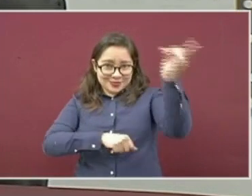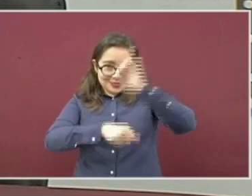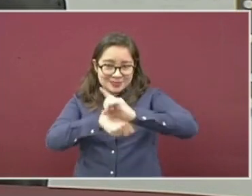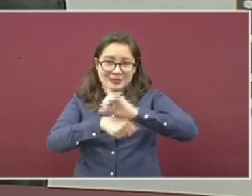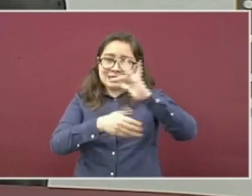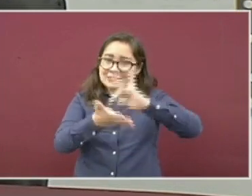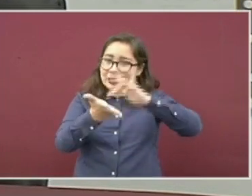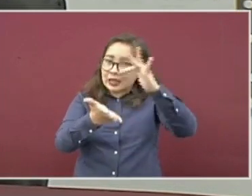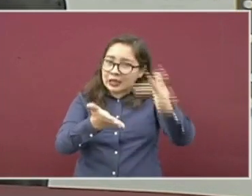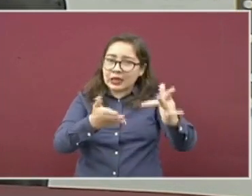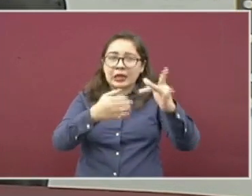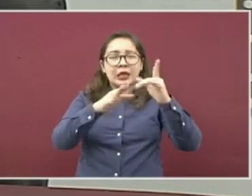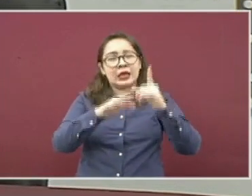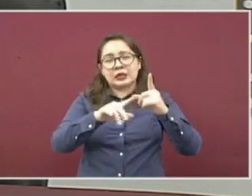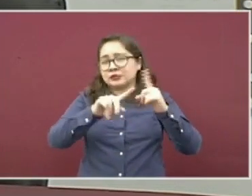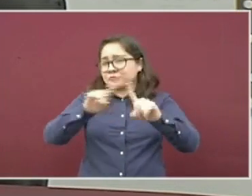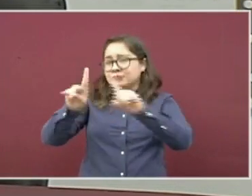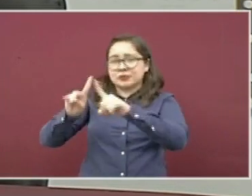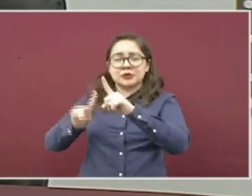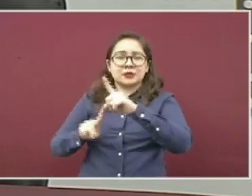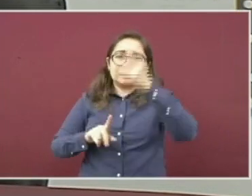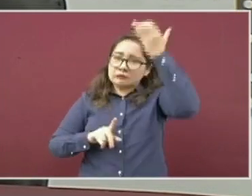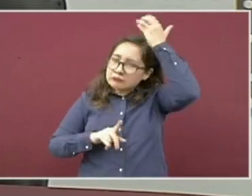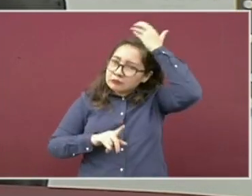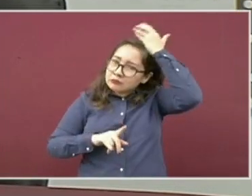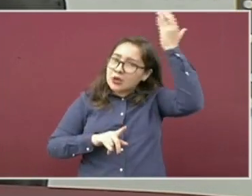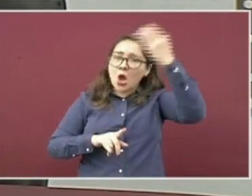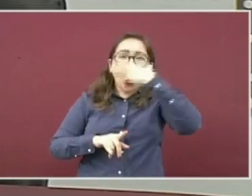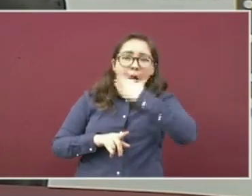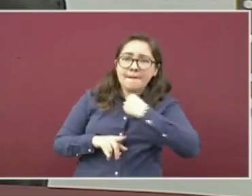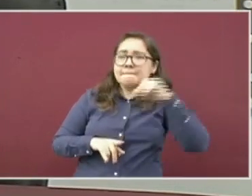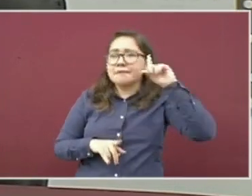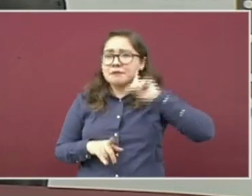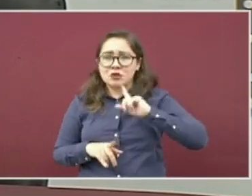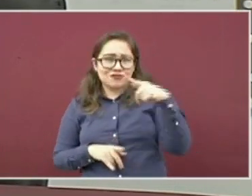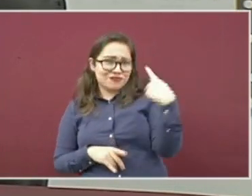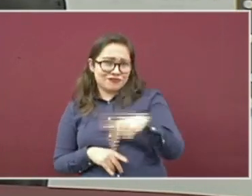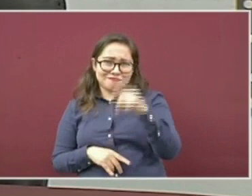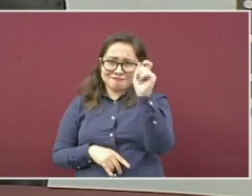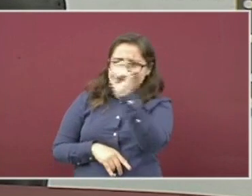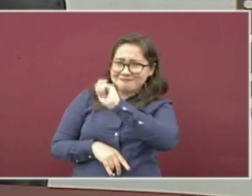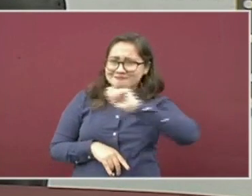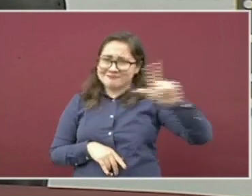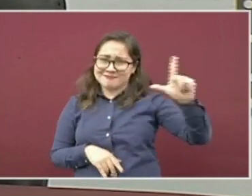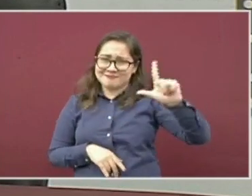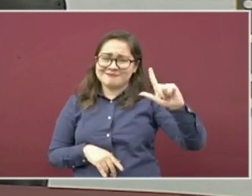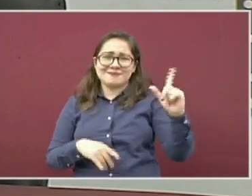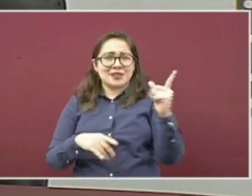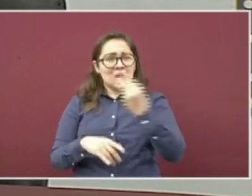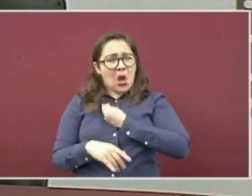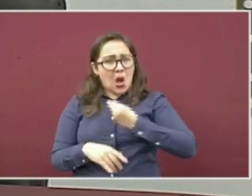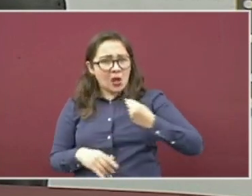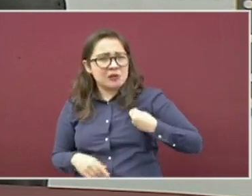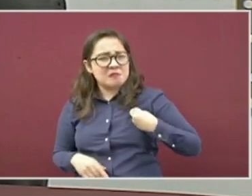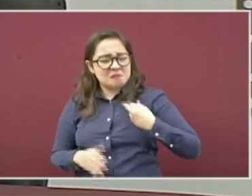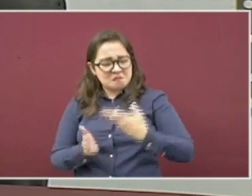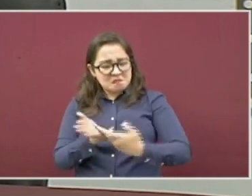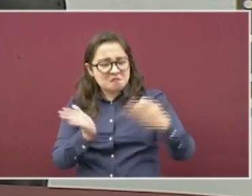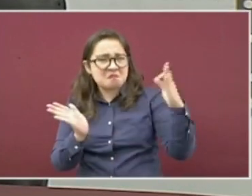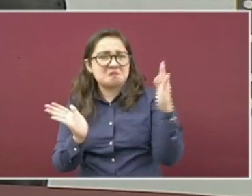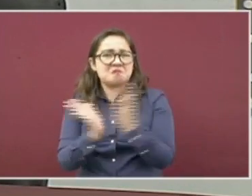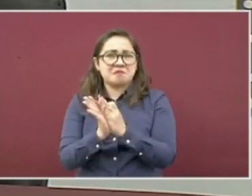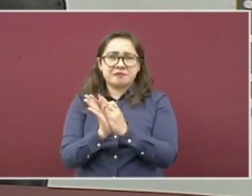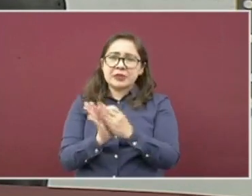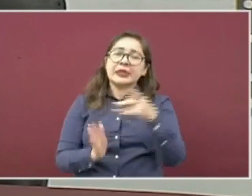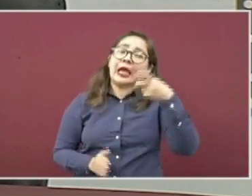las enfermeras y enfermeros, destacando su profesionalidad, compromiso y valentía en todos los momentos, con